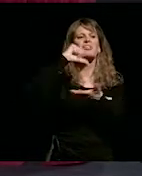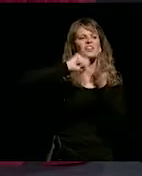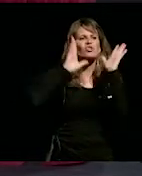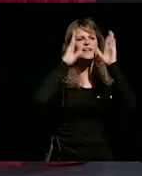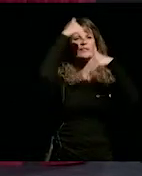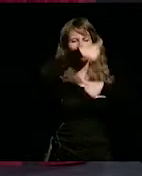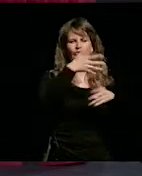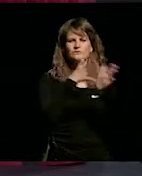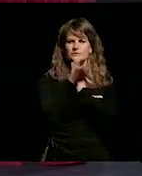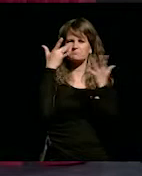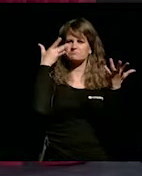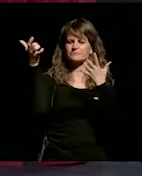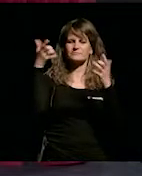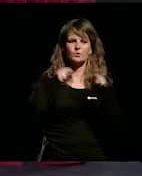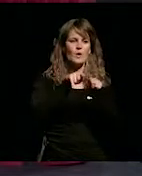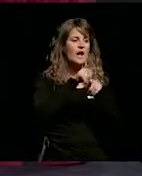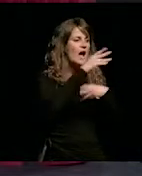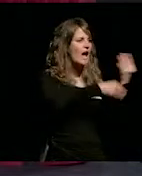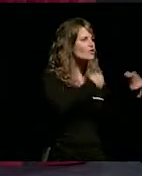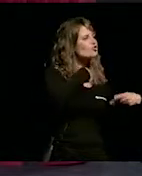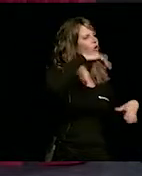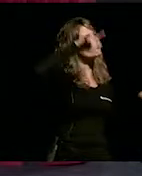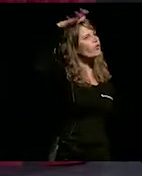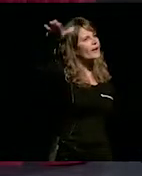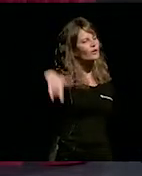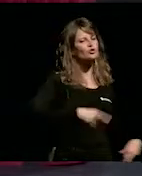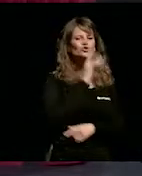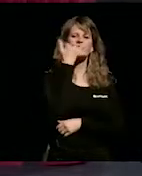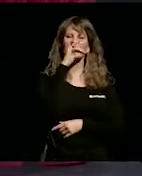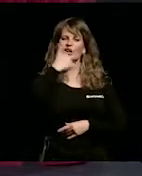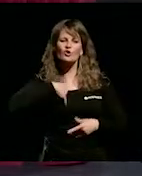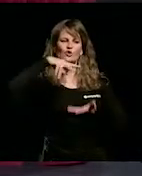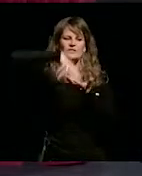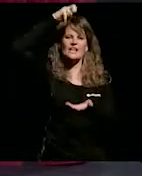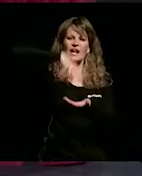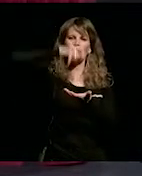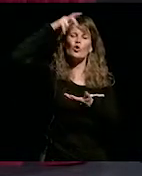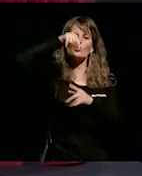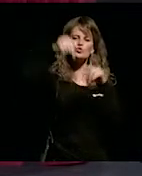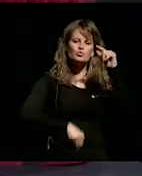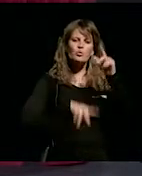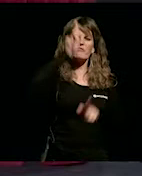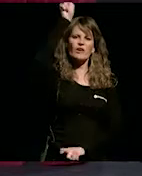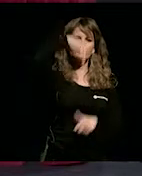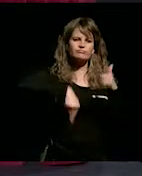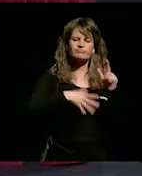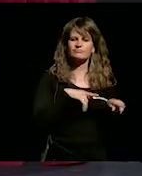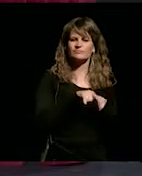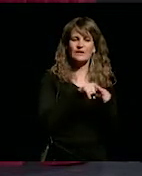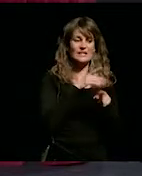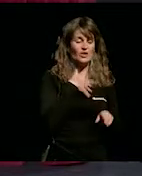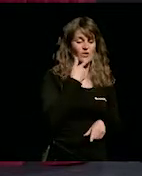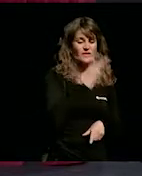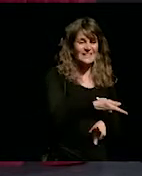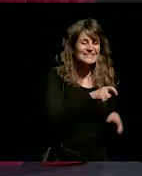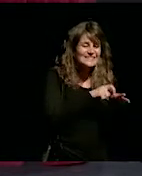atención todo lo que hacen. Yo vuelo, yo río, salto, subo, bajo. Y lo que quiero